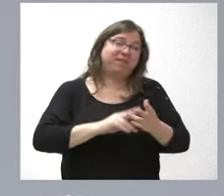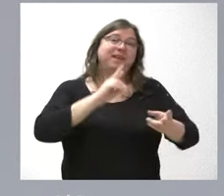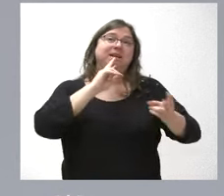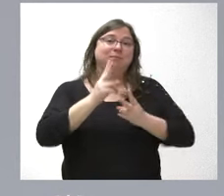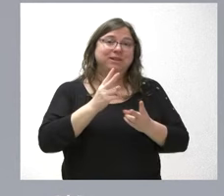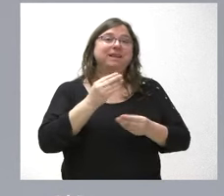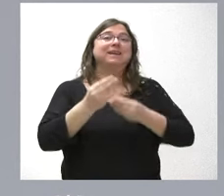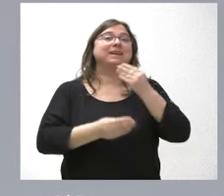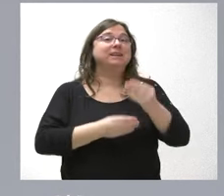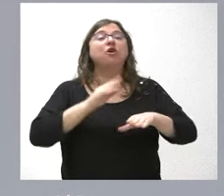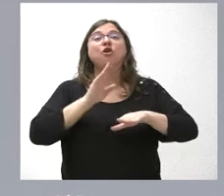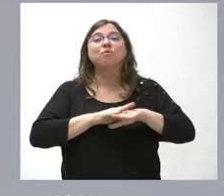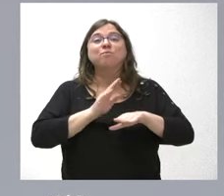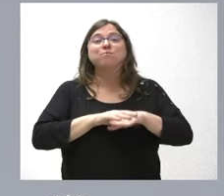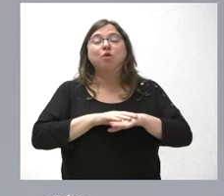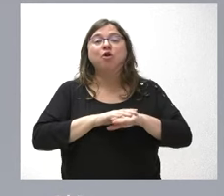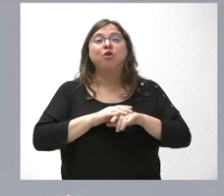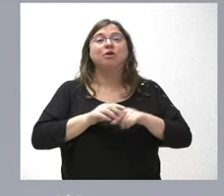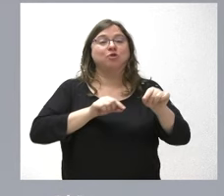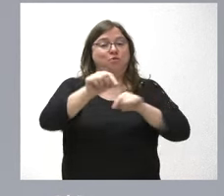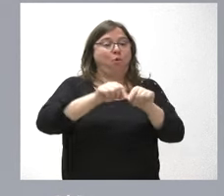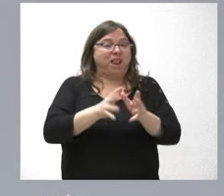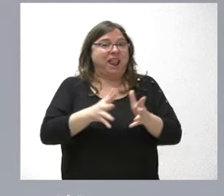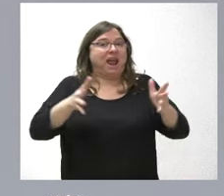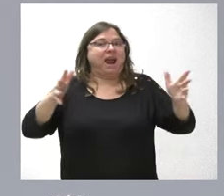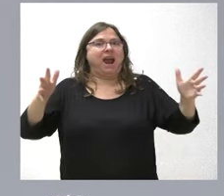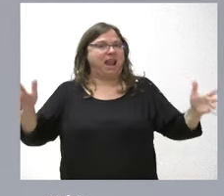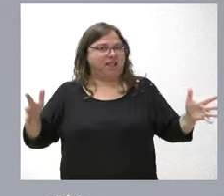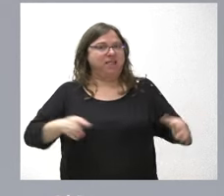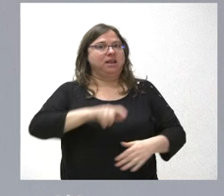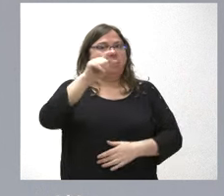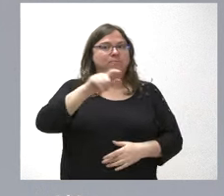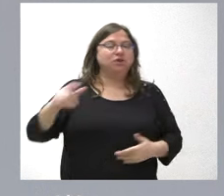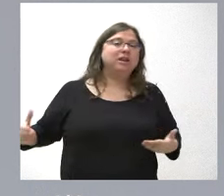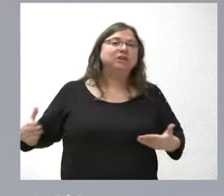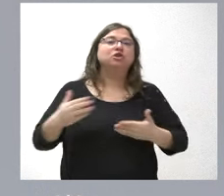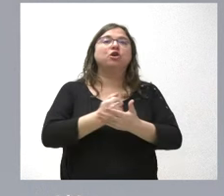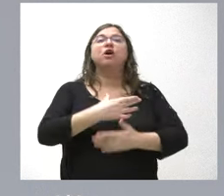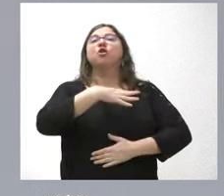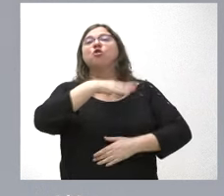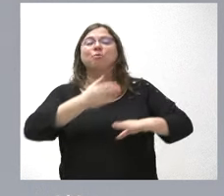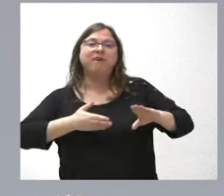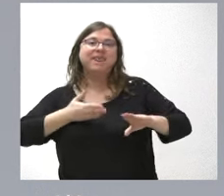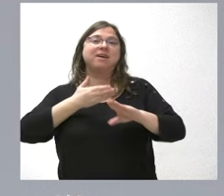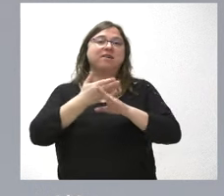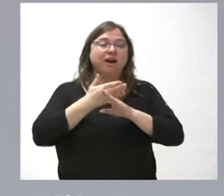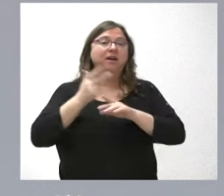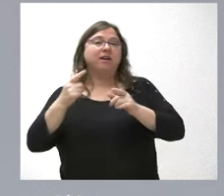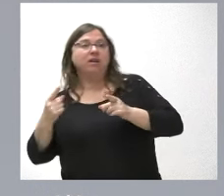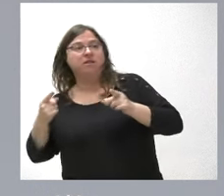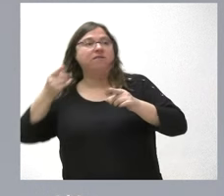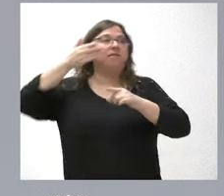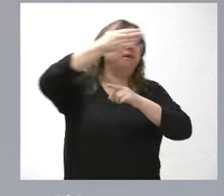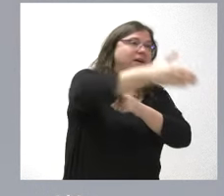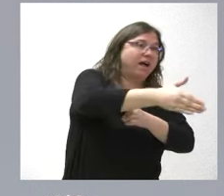hecho físico de que en una comunidad tan extensa, pues no todos los ciudadanos tienen posibilidad de recorrer bastantes kilómetros para desplazarse hasta